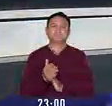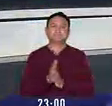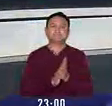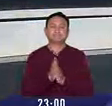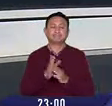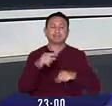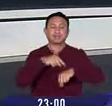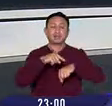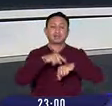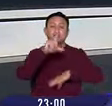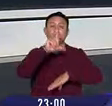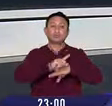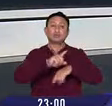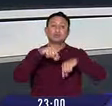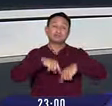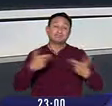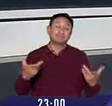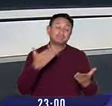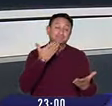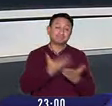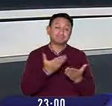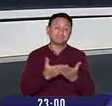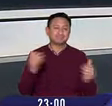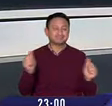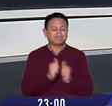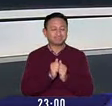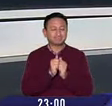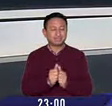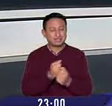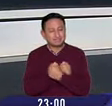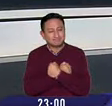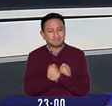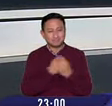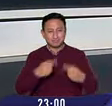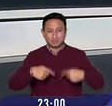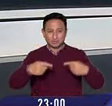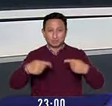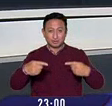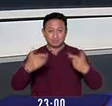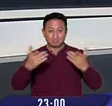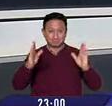Se nos acabó el tiempo, amigos televidentes. Gracias por su compañía, cariño, pero